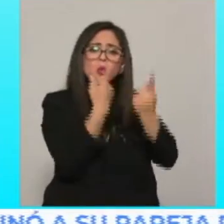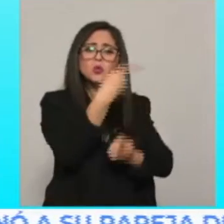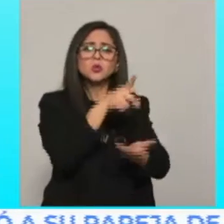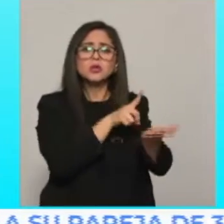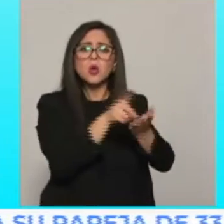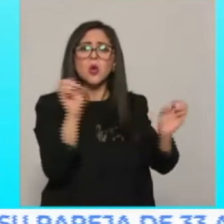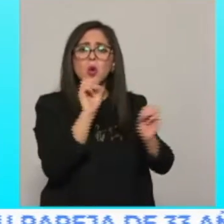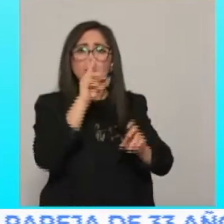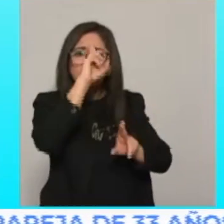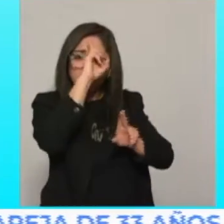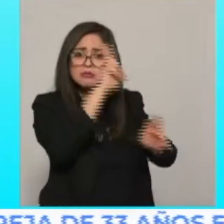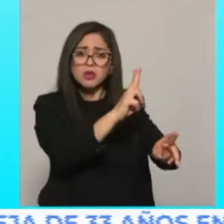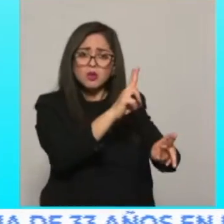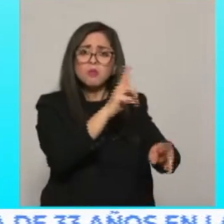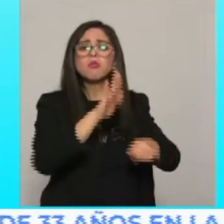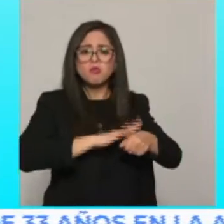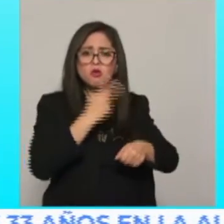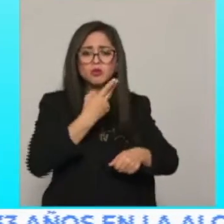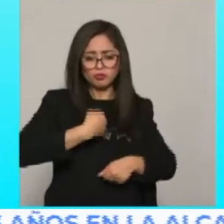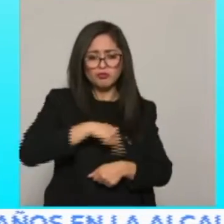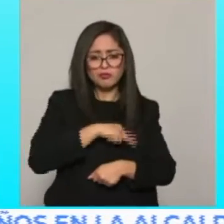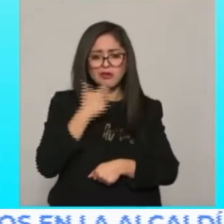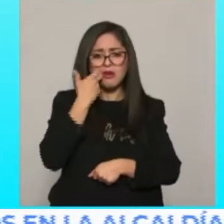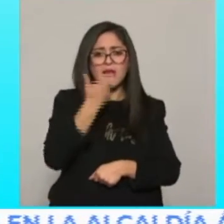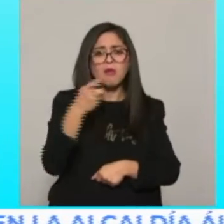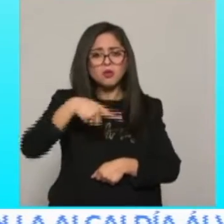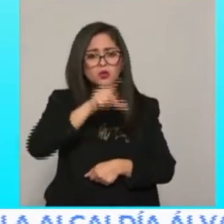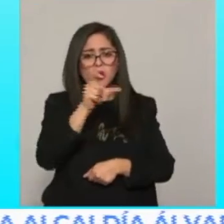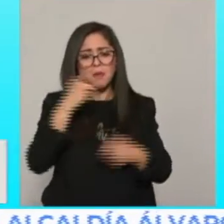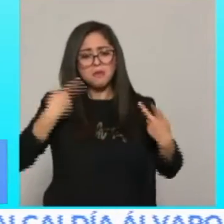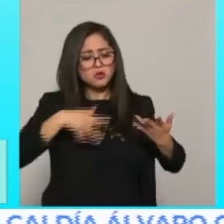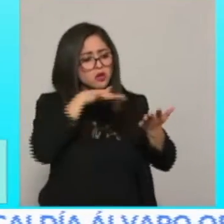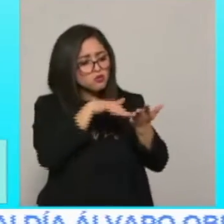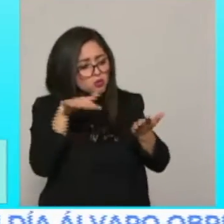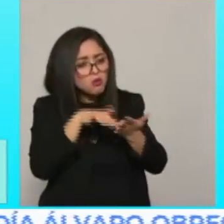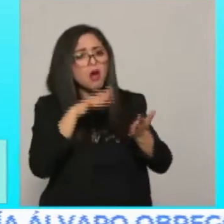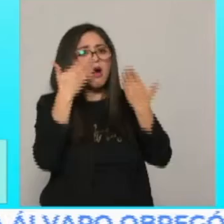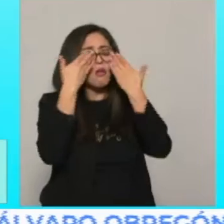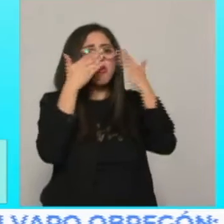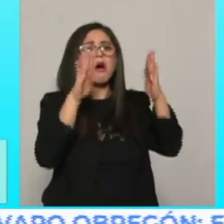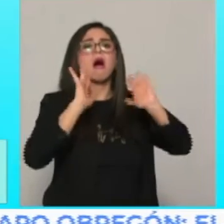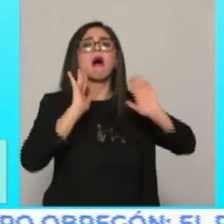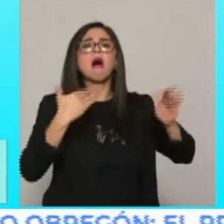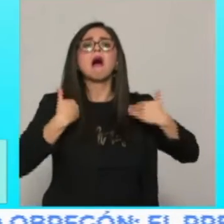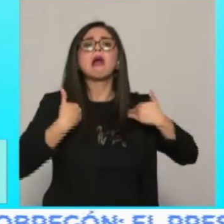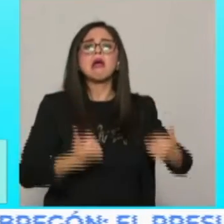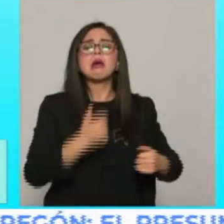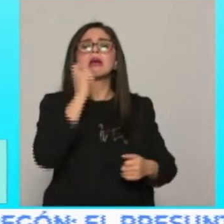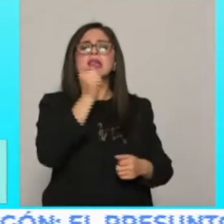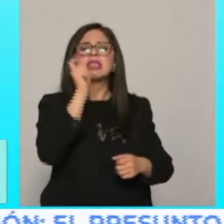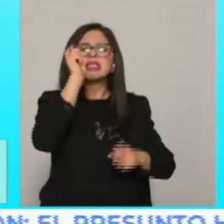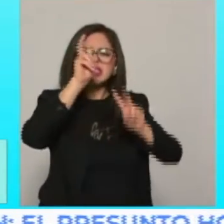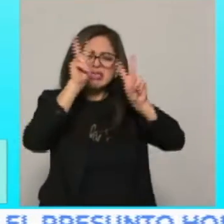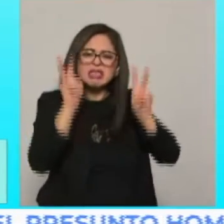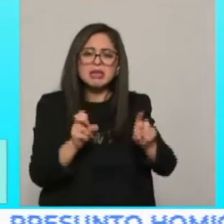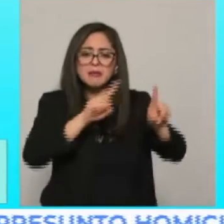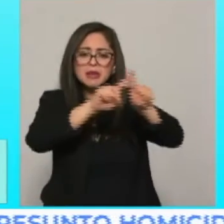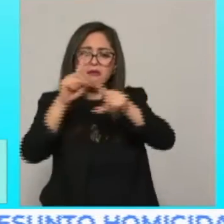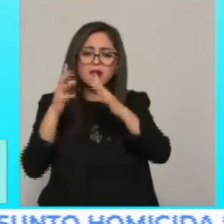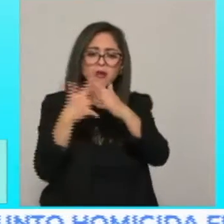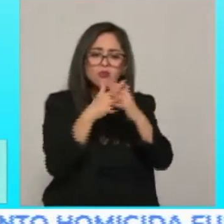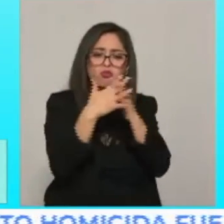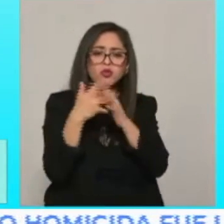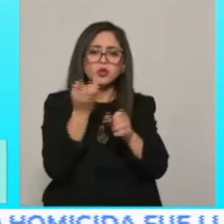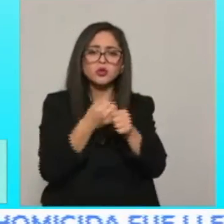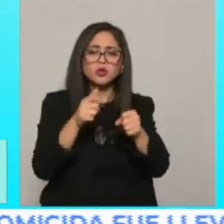esto, que la ciudadanía empiece a conocer más, se sensibilice, comprenda y entienda cuál es la dimensión de la diversidad de toda esta Ciudad